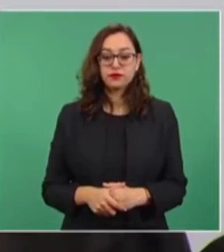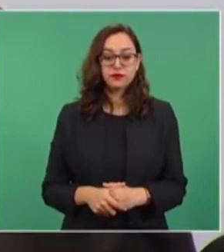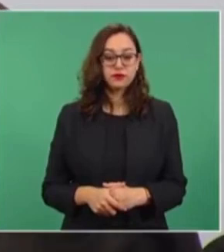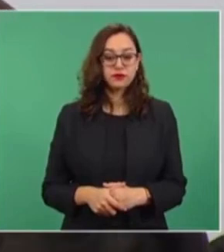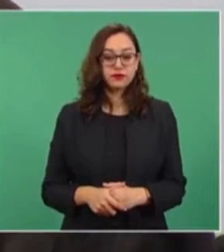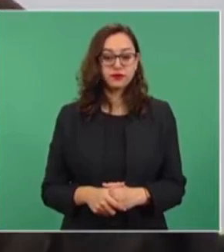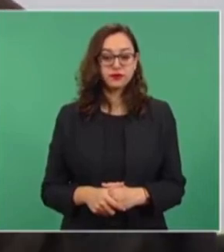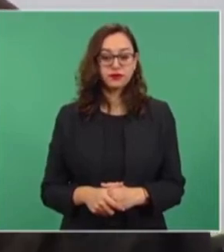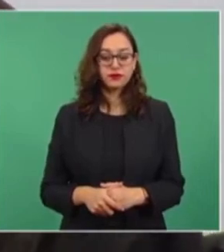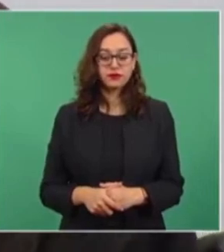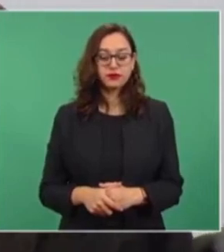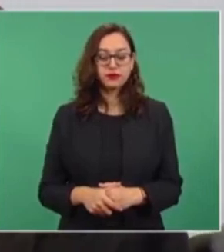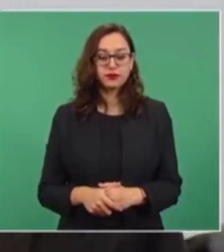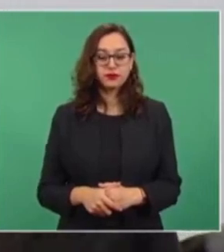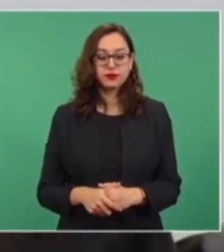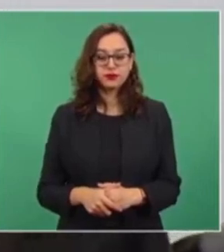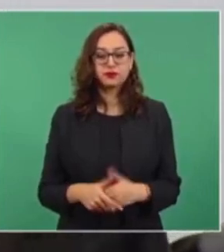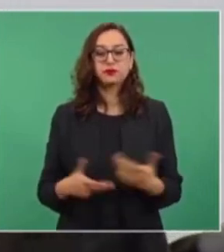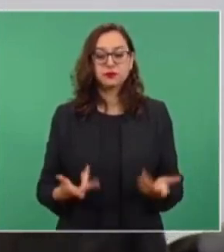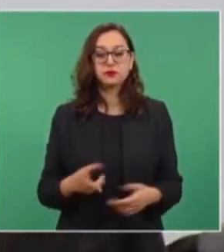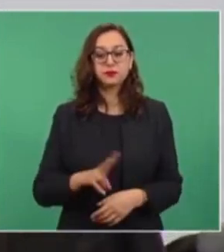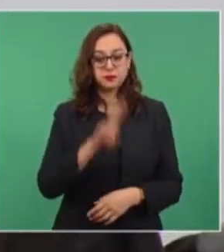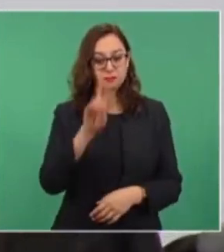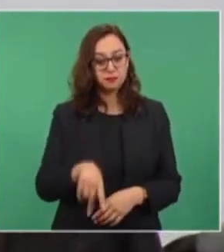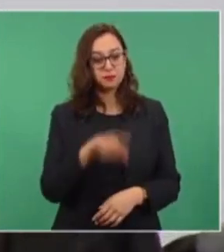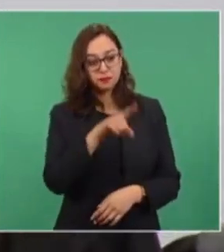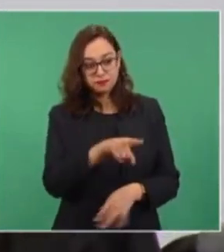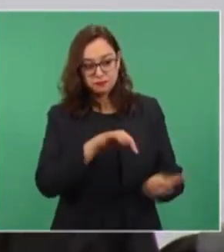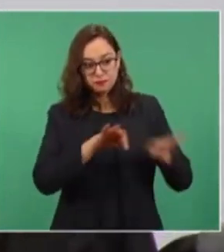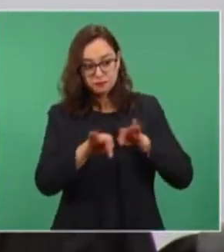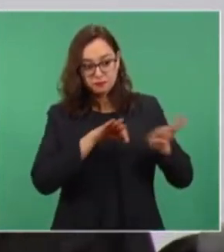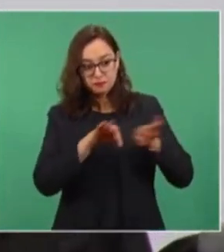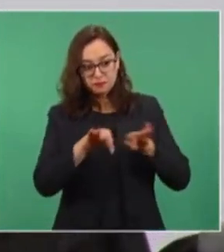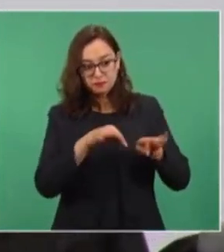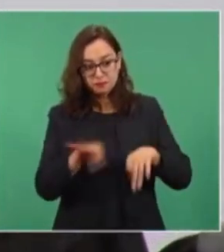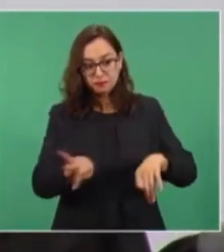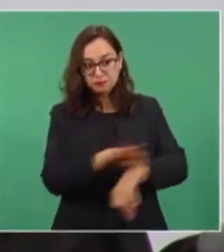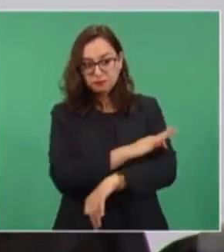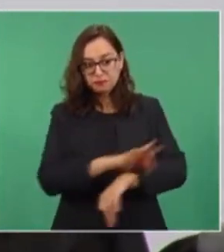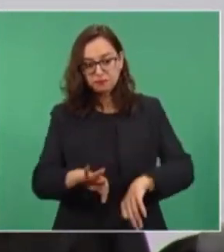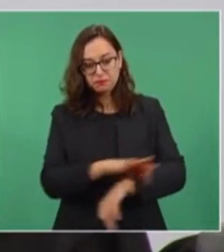Agradecerle mucho por su contribución a la arquitectura.